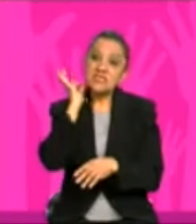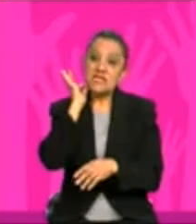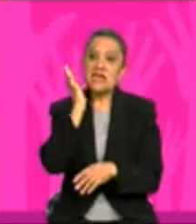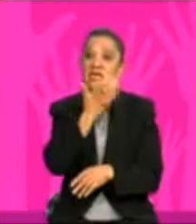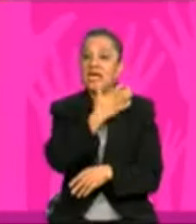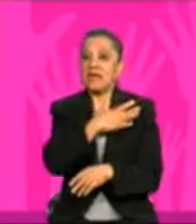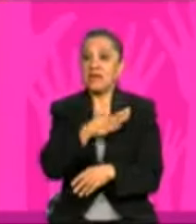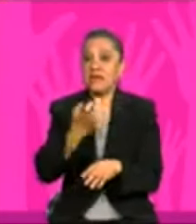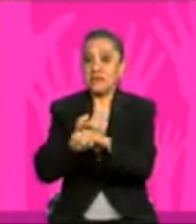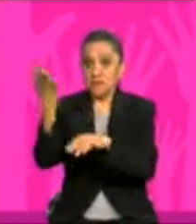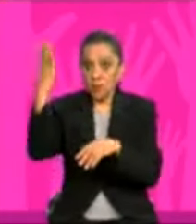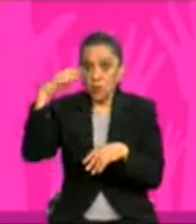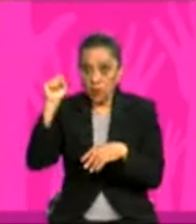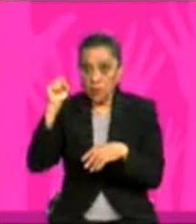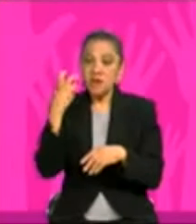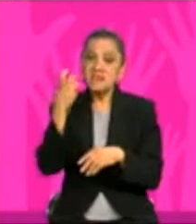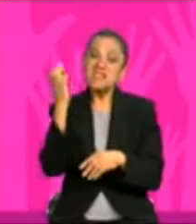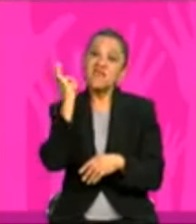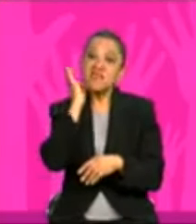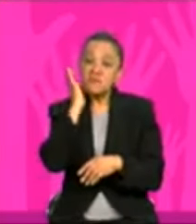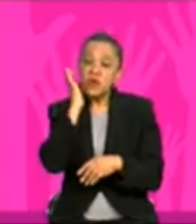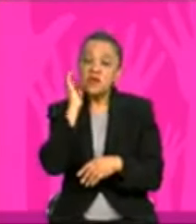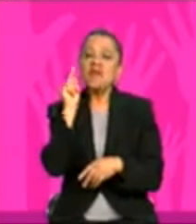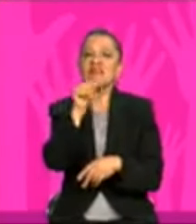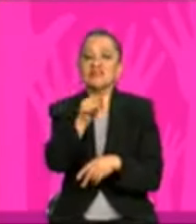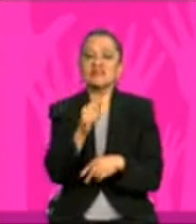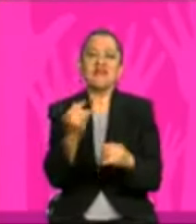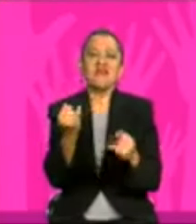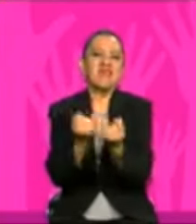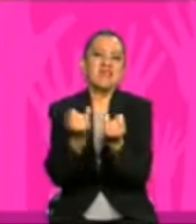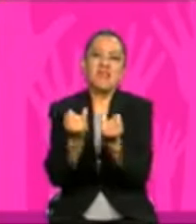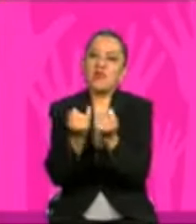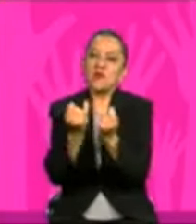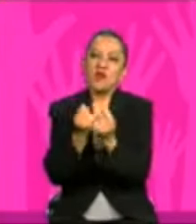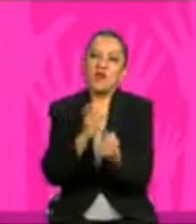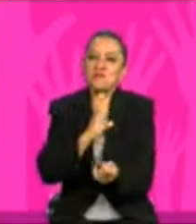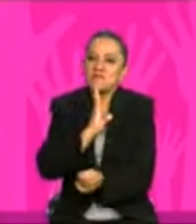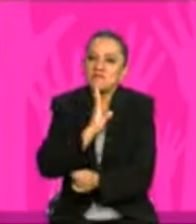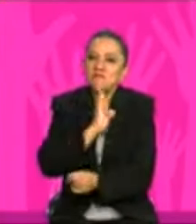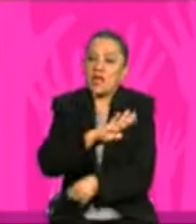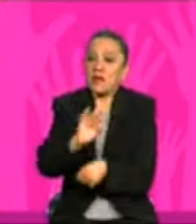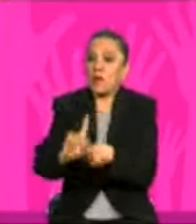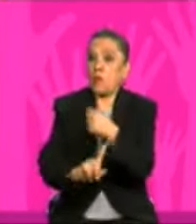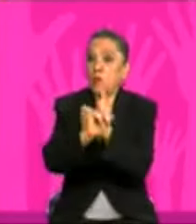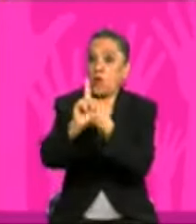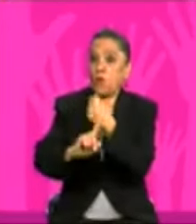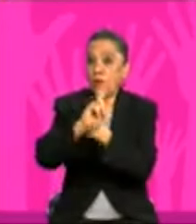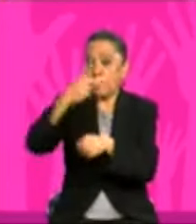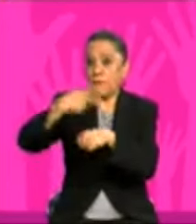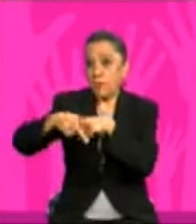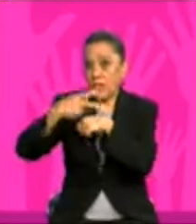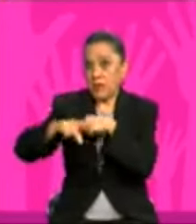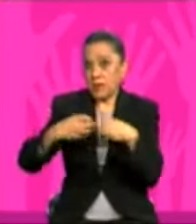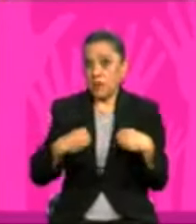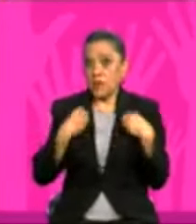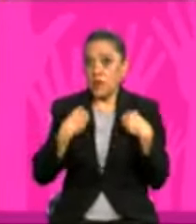en Morelos. La Fiscalía ha sido parte contundente del problema de inseguridad que estamos